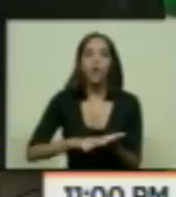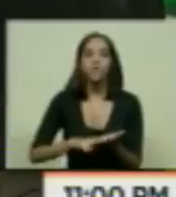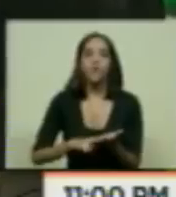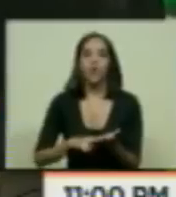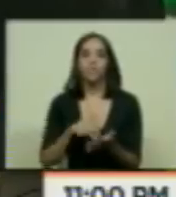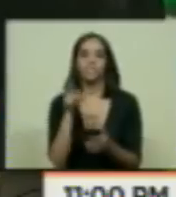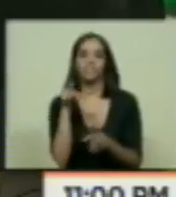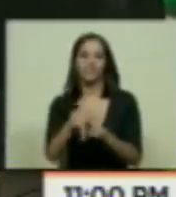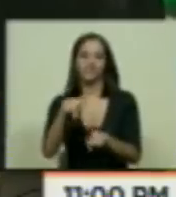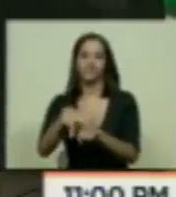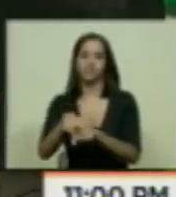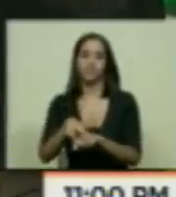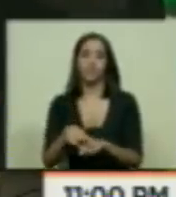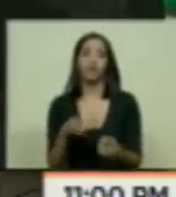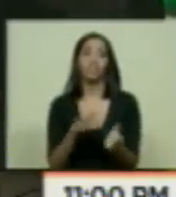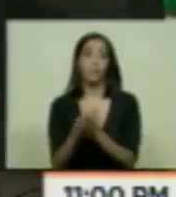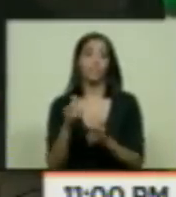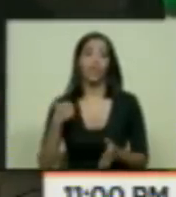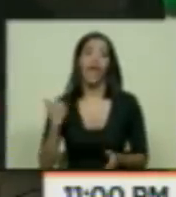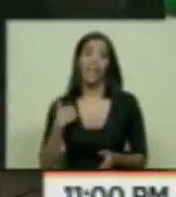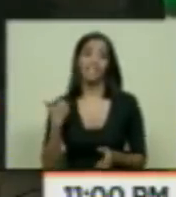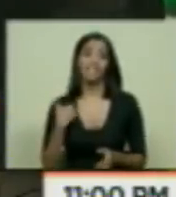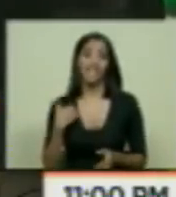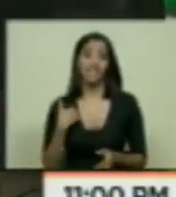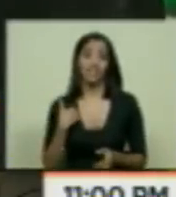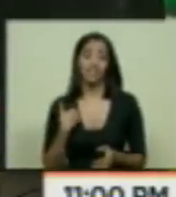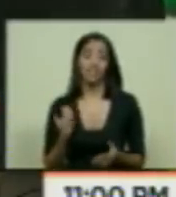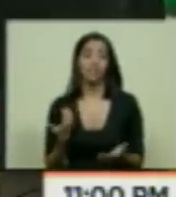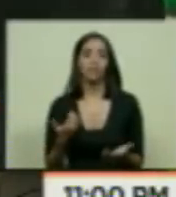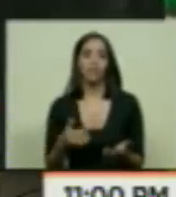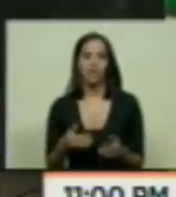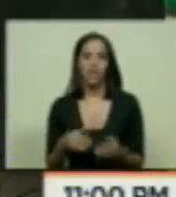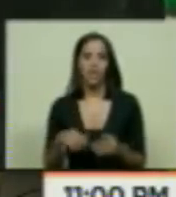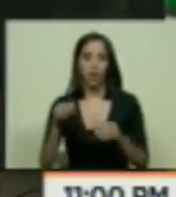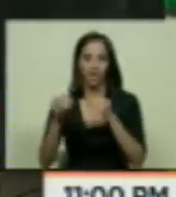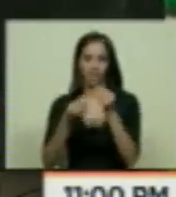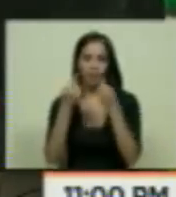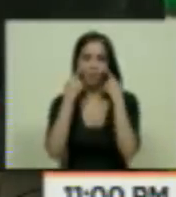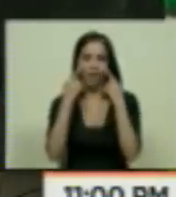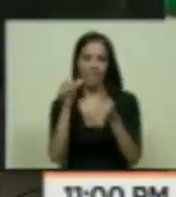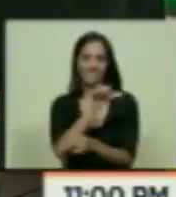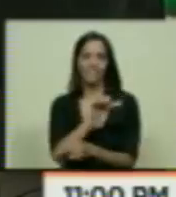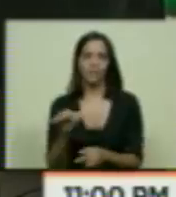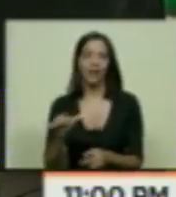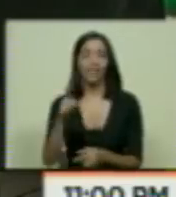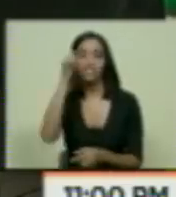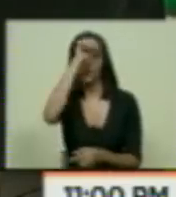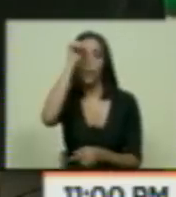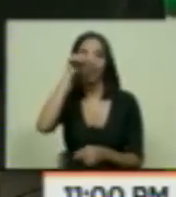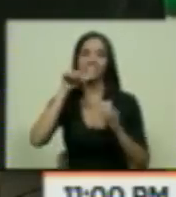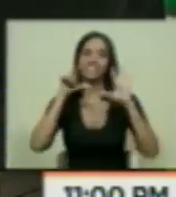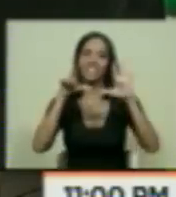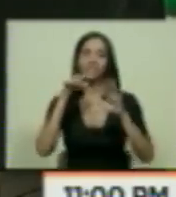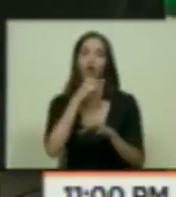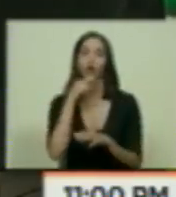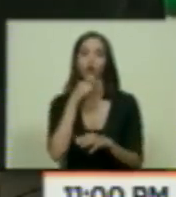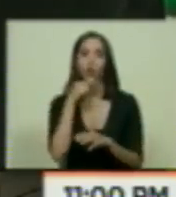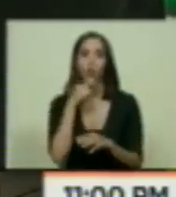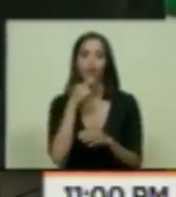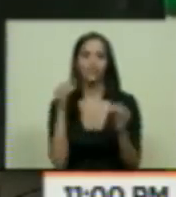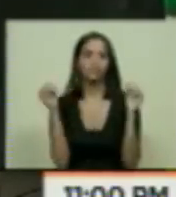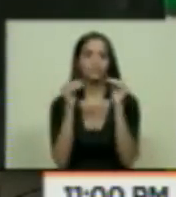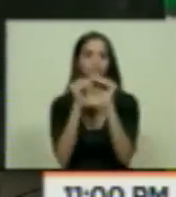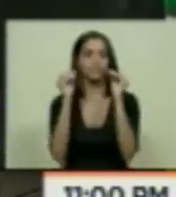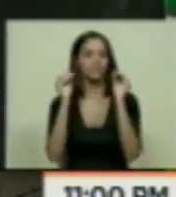pasando en Argentina. Y el fenómeno que está pasando, que esta semana nos daremos cuenta, este domingo, 7 de octubre,